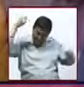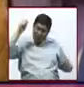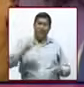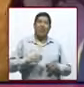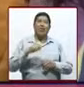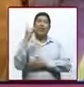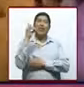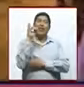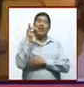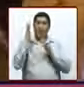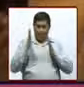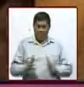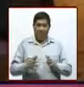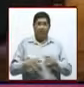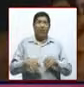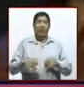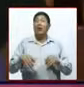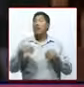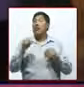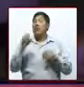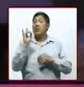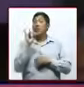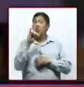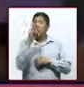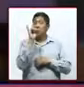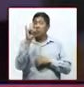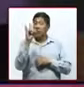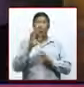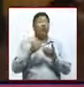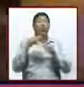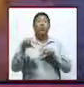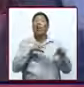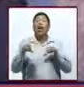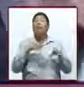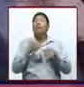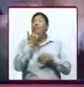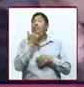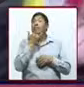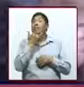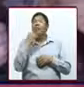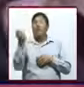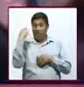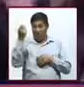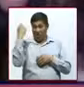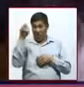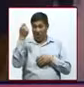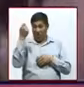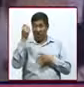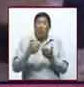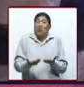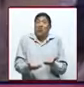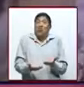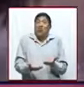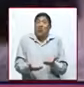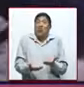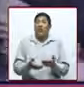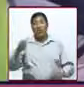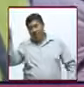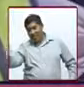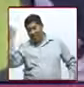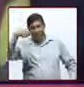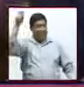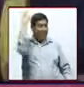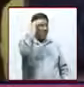Con esa devoción, es difícil, présteme esto. ¿Cómo tengo que hacer así? ¿Estamos bien? Ah, ya.